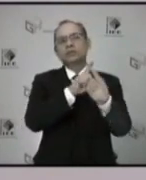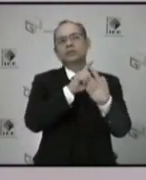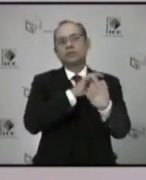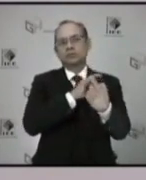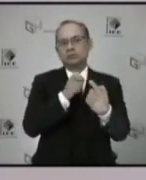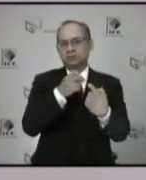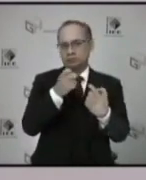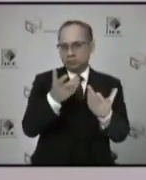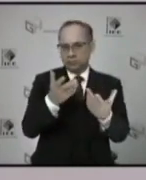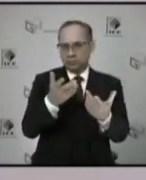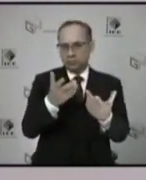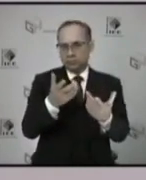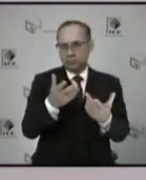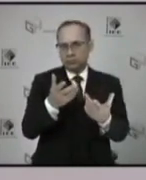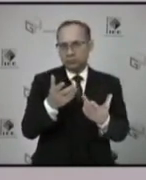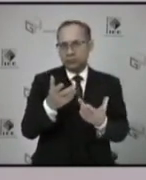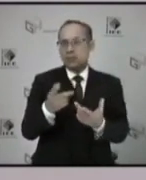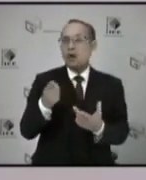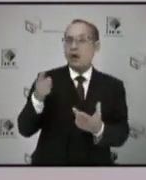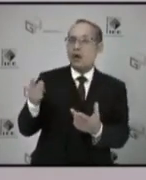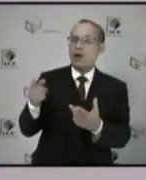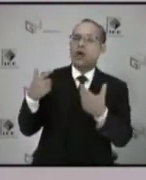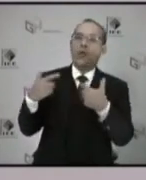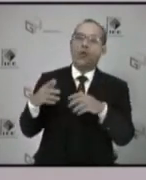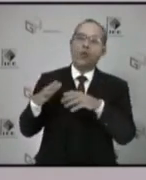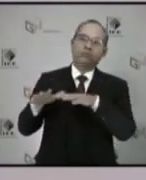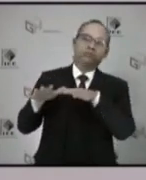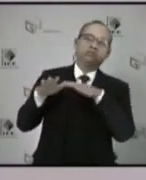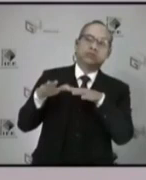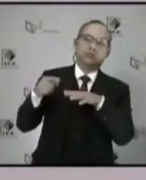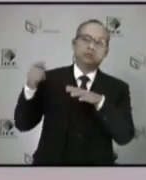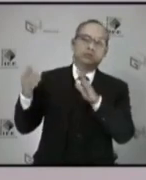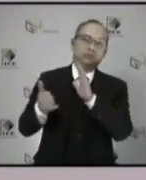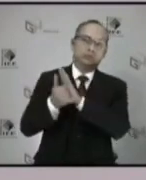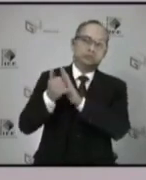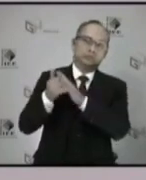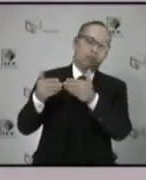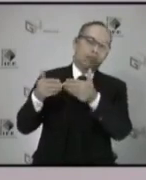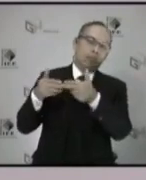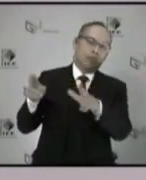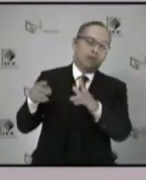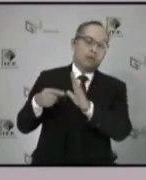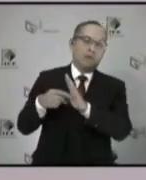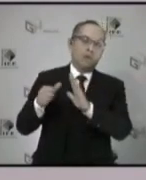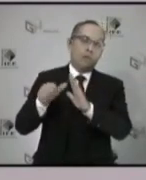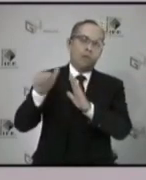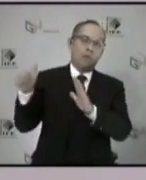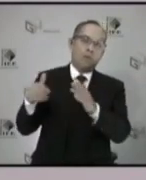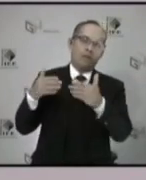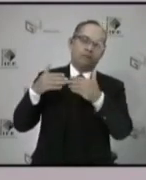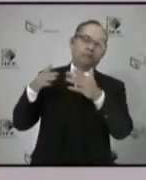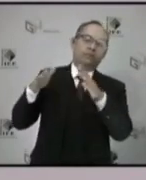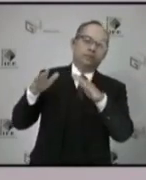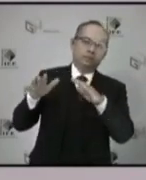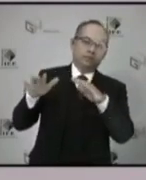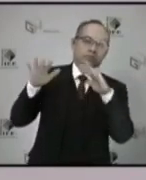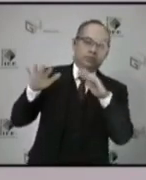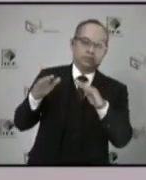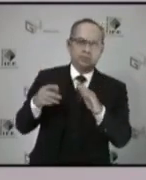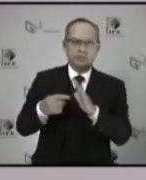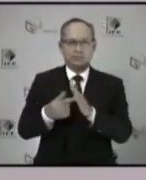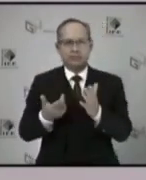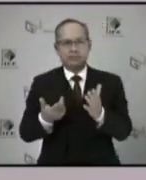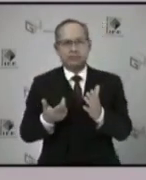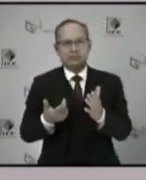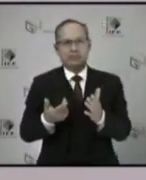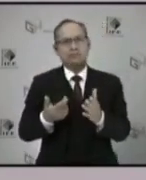grandes ceremonias de inauguración de obras, de eventos sociales y demás. Vayamos a darles la mano, conocer